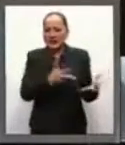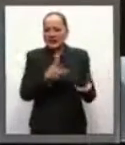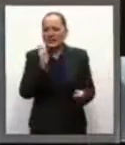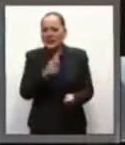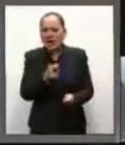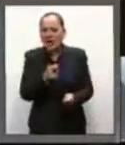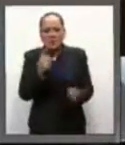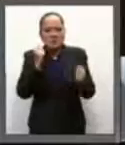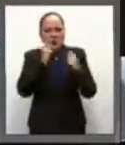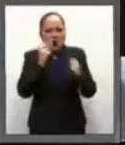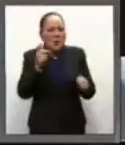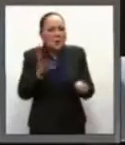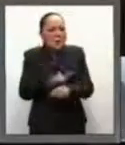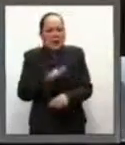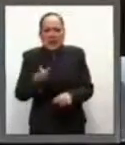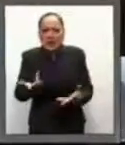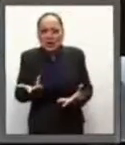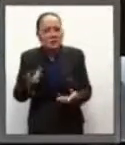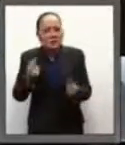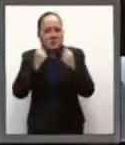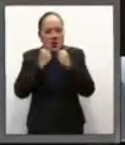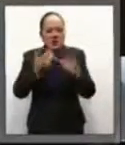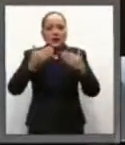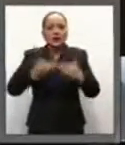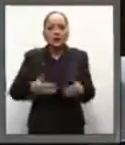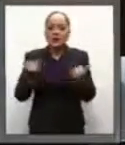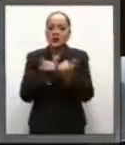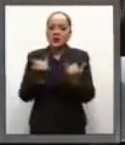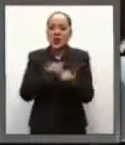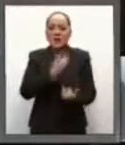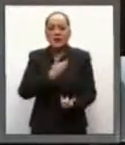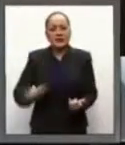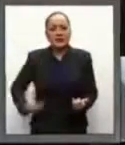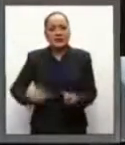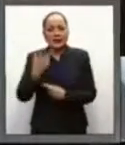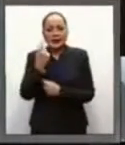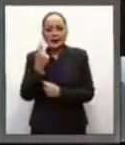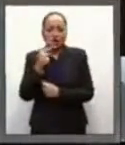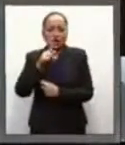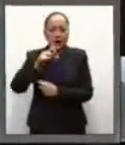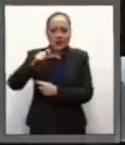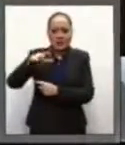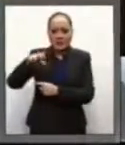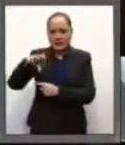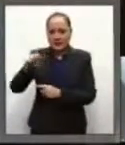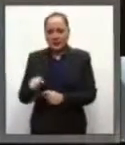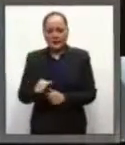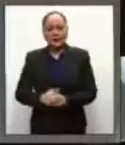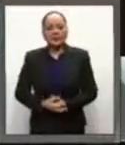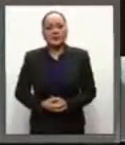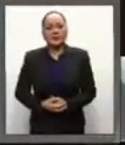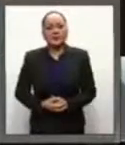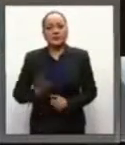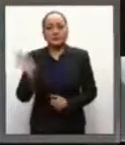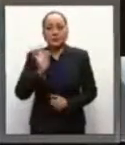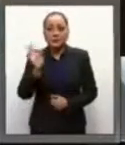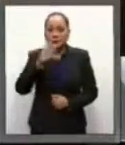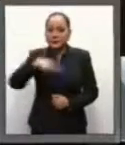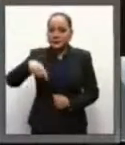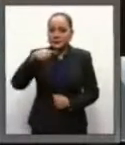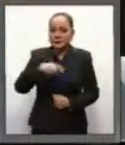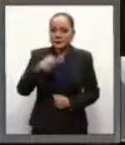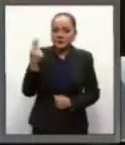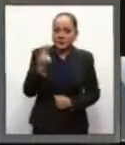haiga sido, así como el presidente de Televisa. Si se requiere que los